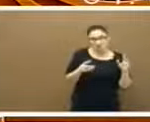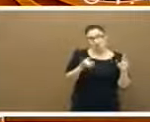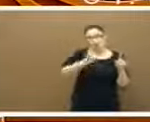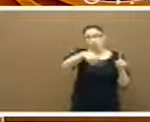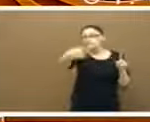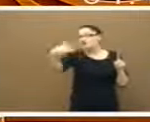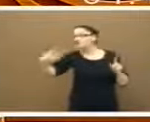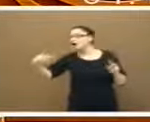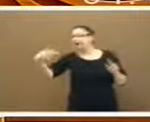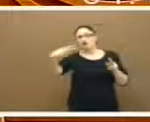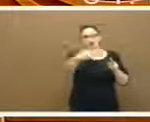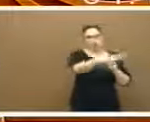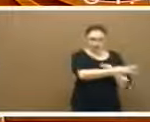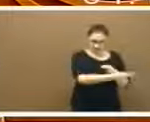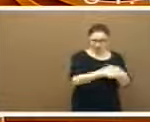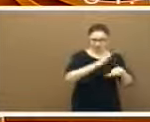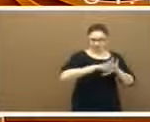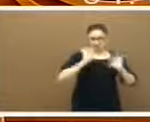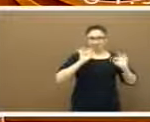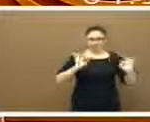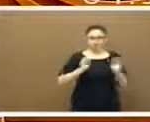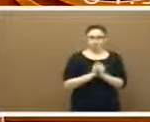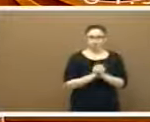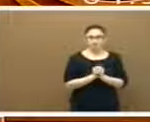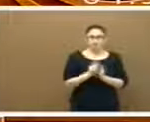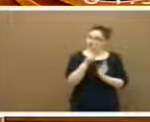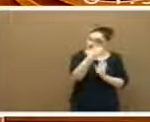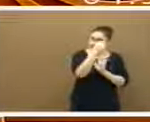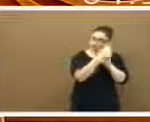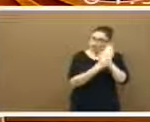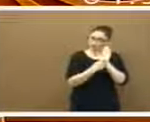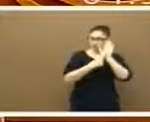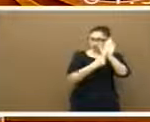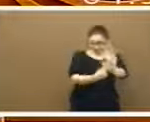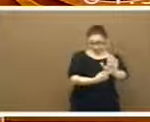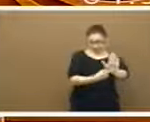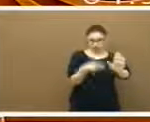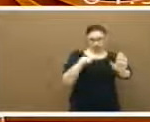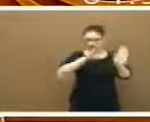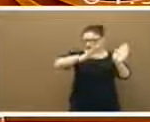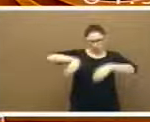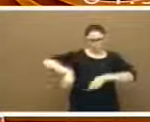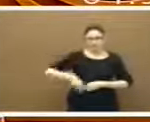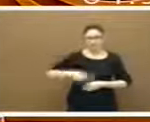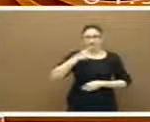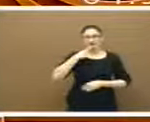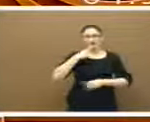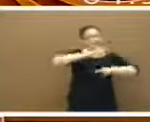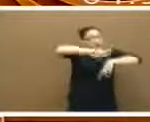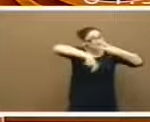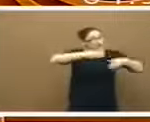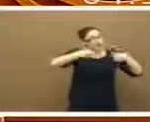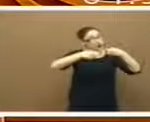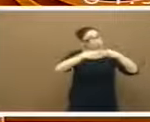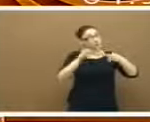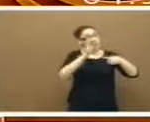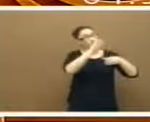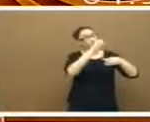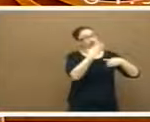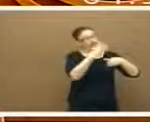duplicidades entre las distintas Administraciones. Con esos datos, tenemos que concluir diciendo que las enmiendas que se presentan por parte del Grupo